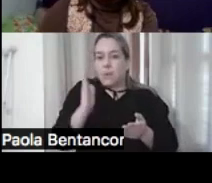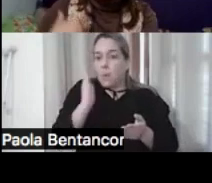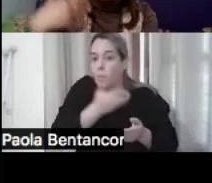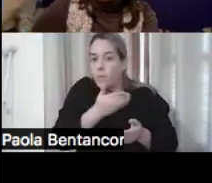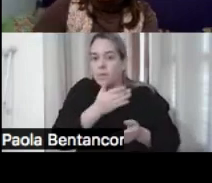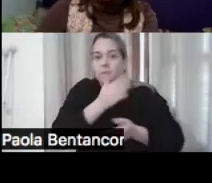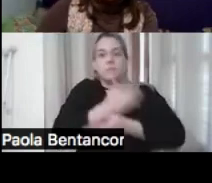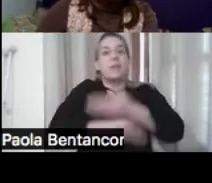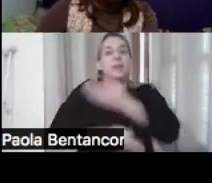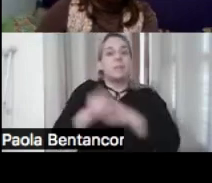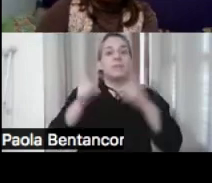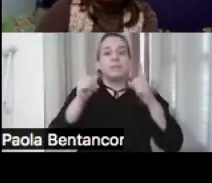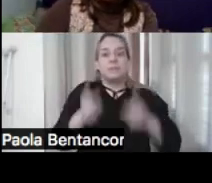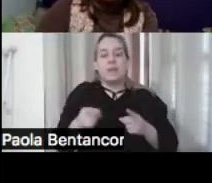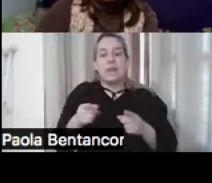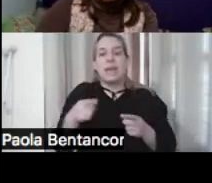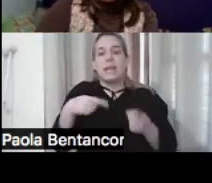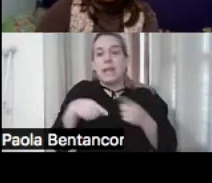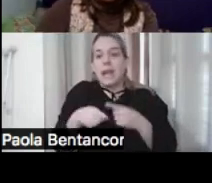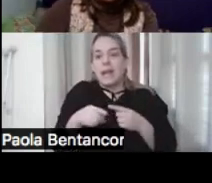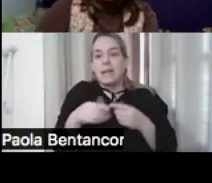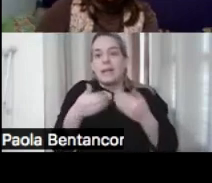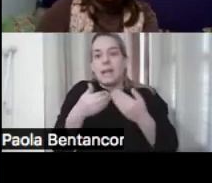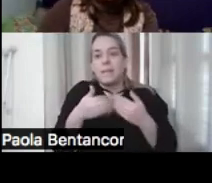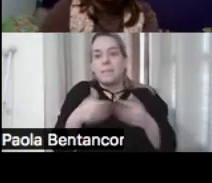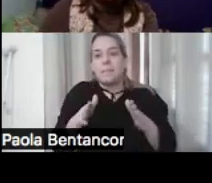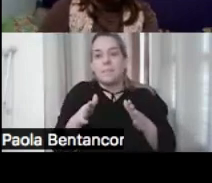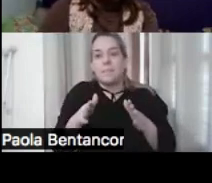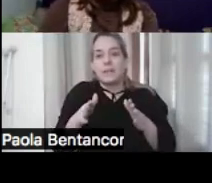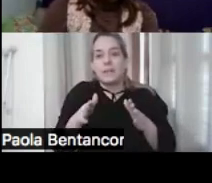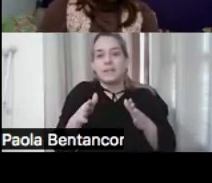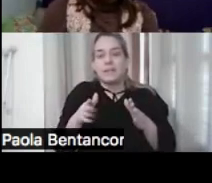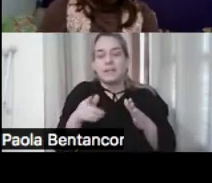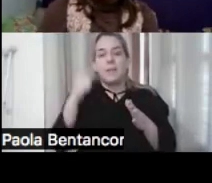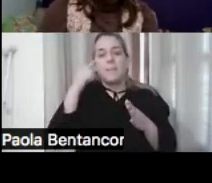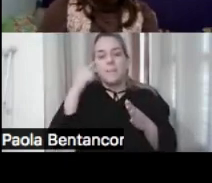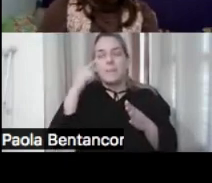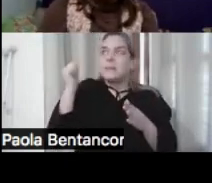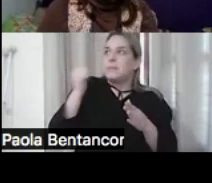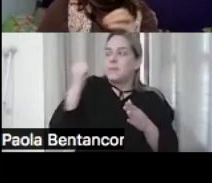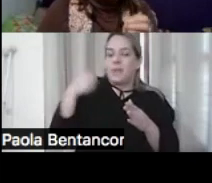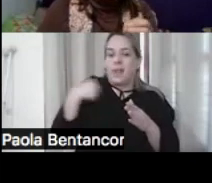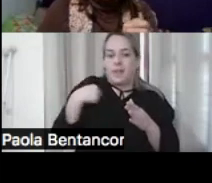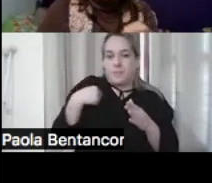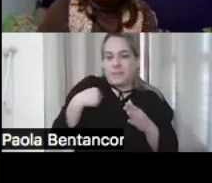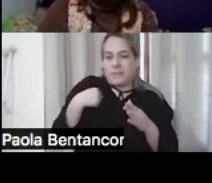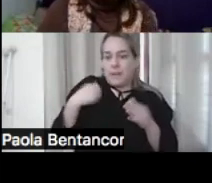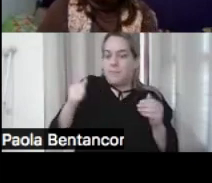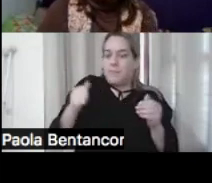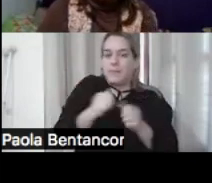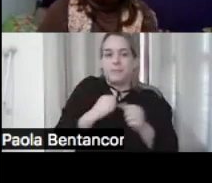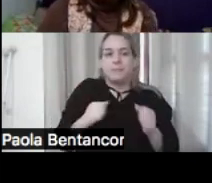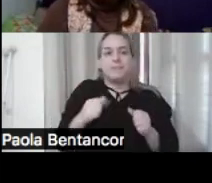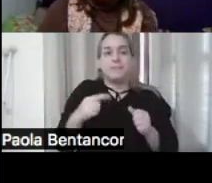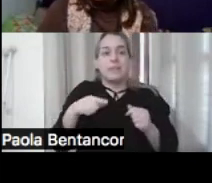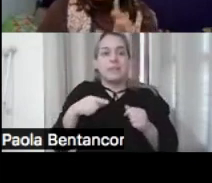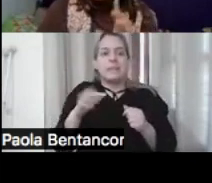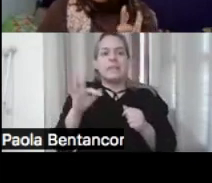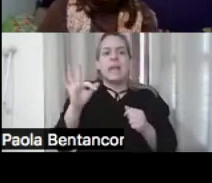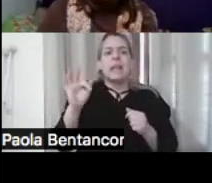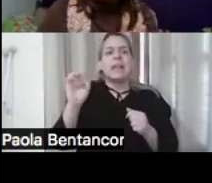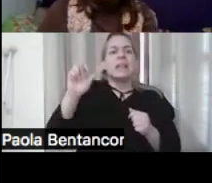fundante para las elecciones que empecé a hacer en mi forma de trabajo. Y lo primero que voy a hacer es tratar de definir qué es la